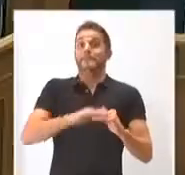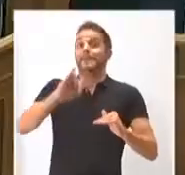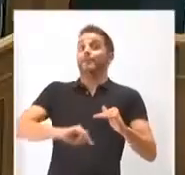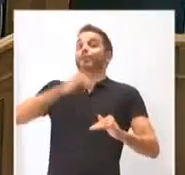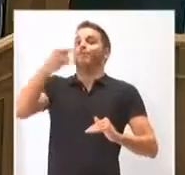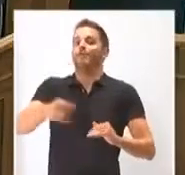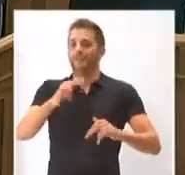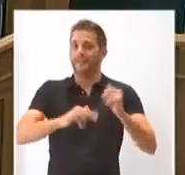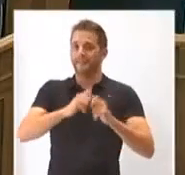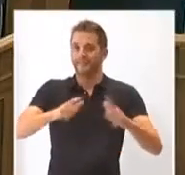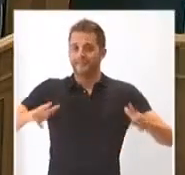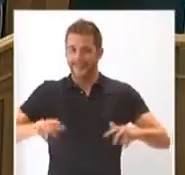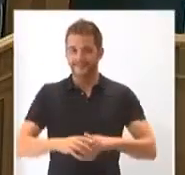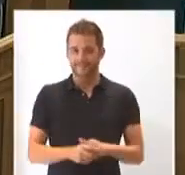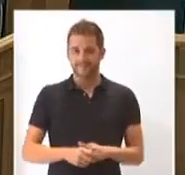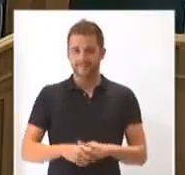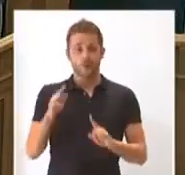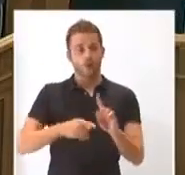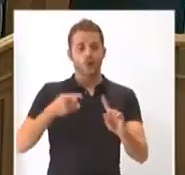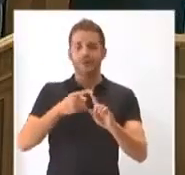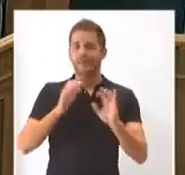objetivo que nos obligamos